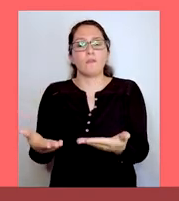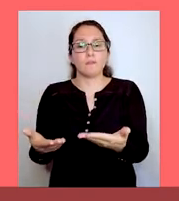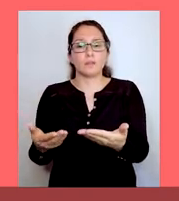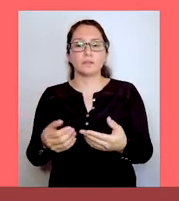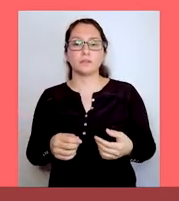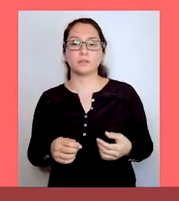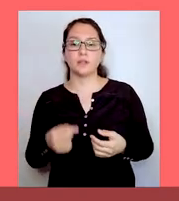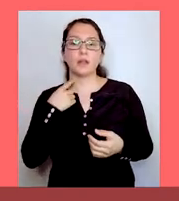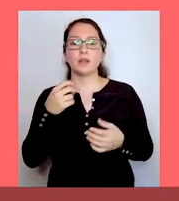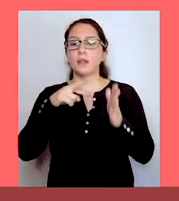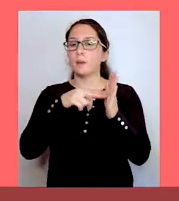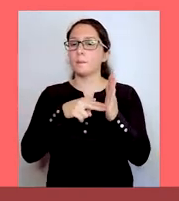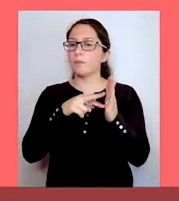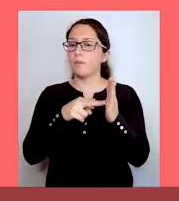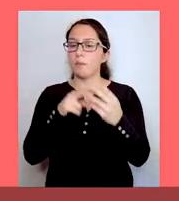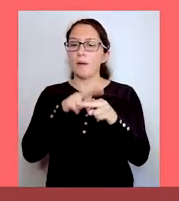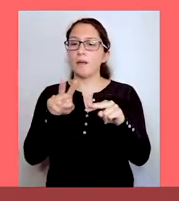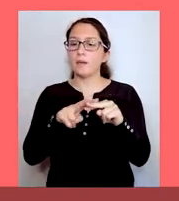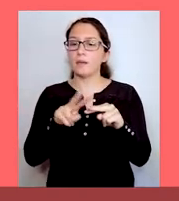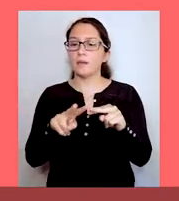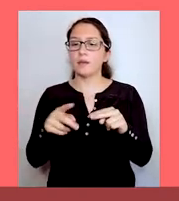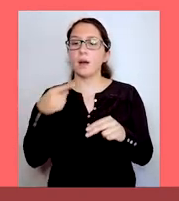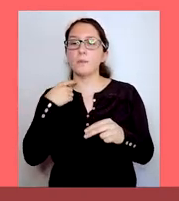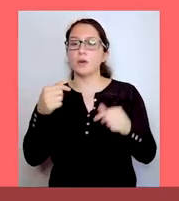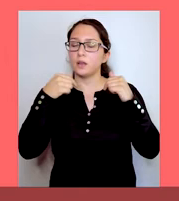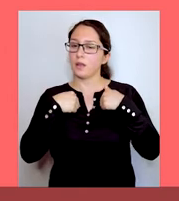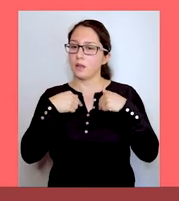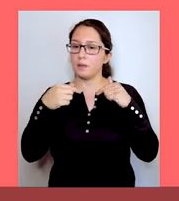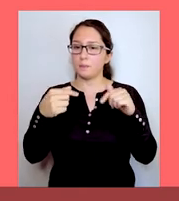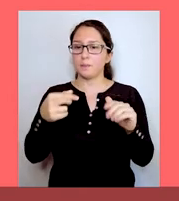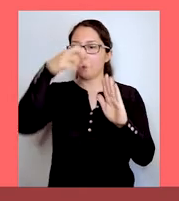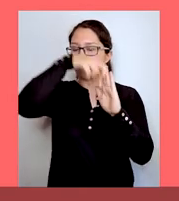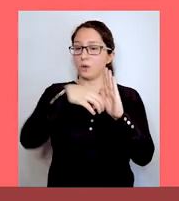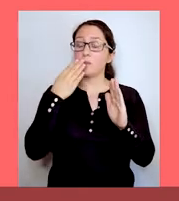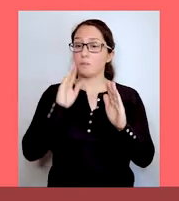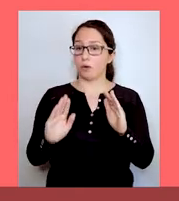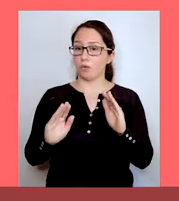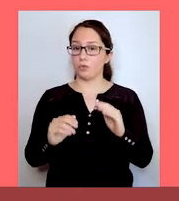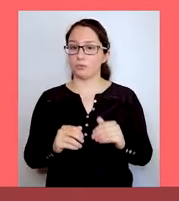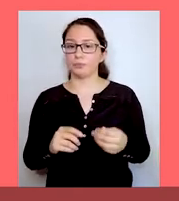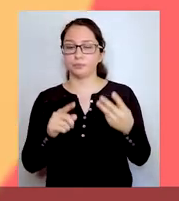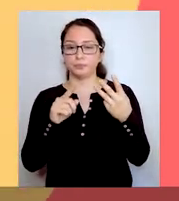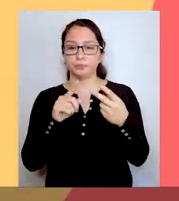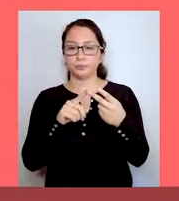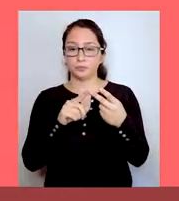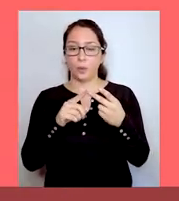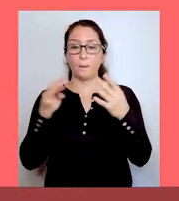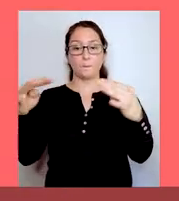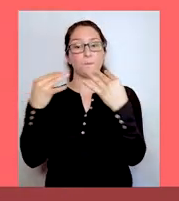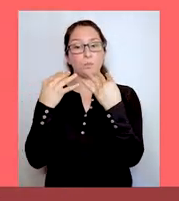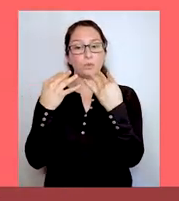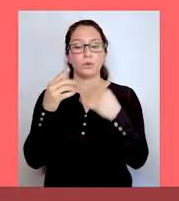Producto o servicio que ofreces. ¿Qué solución aporta al problema y qué valor supone respecto de propuestas similares?